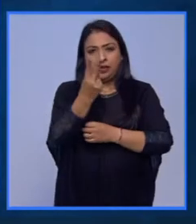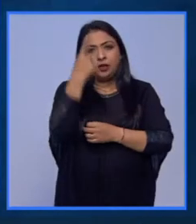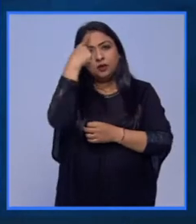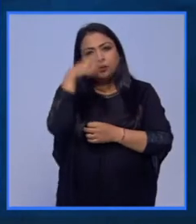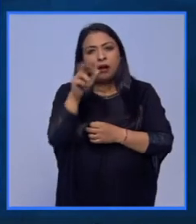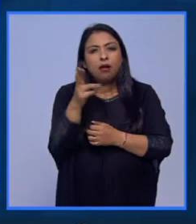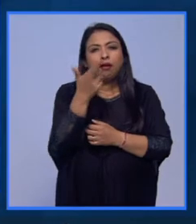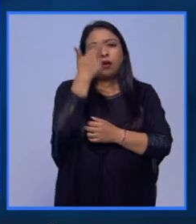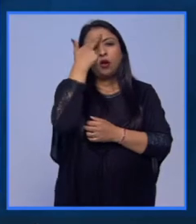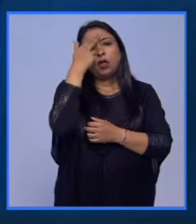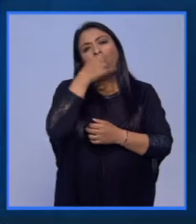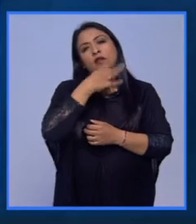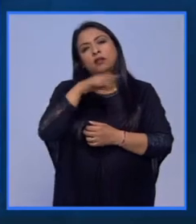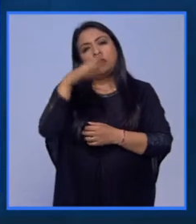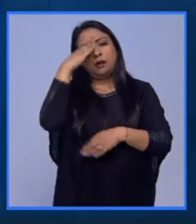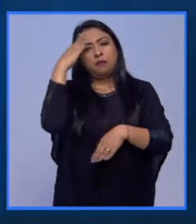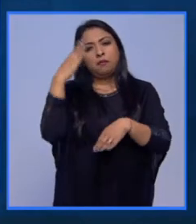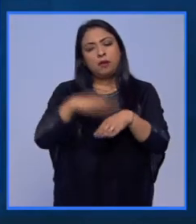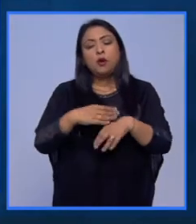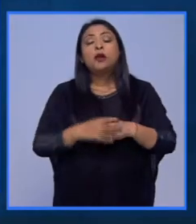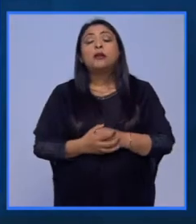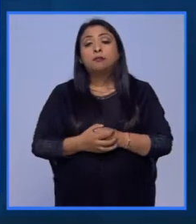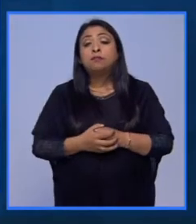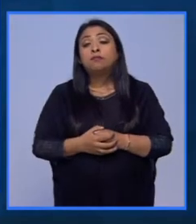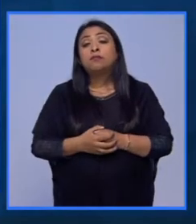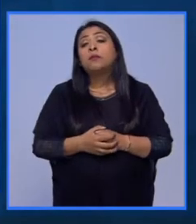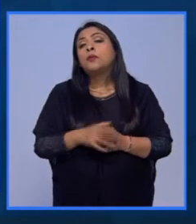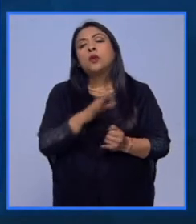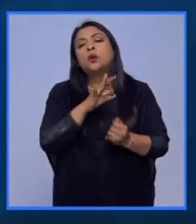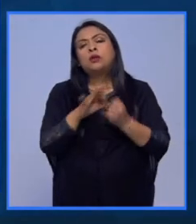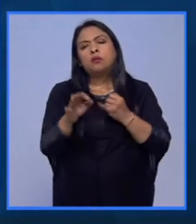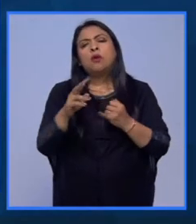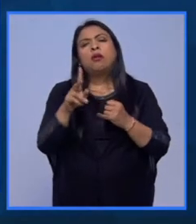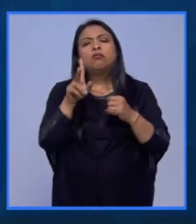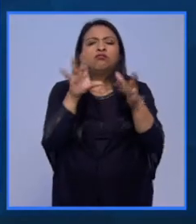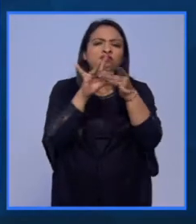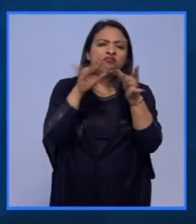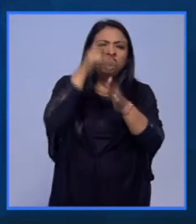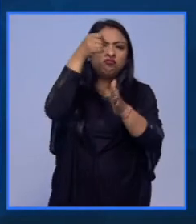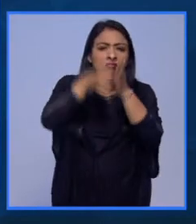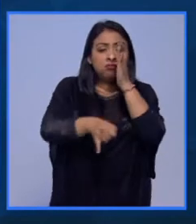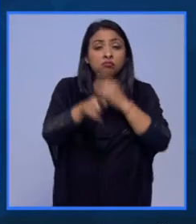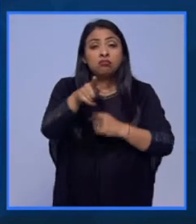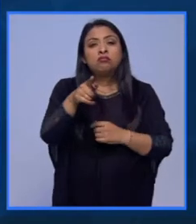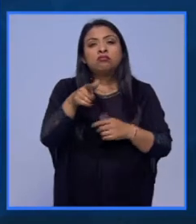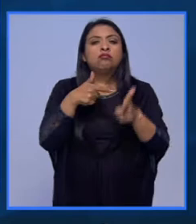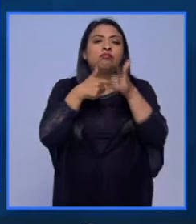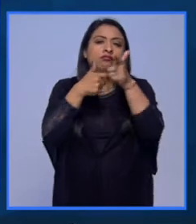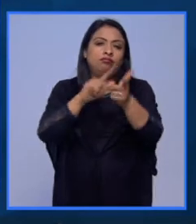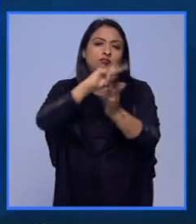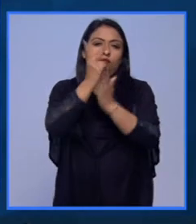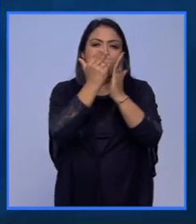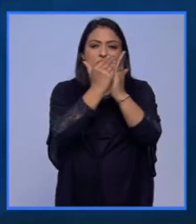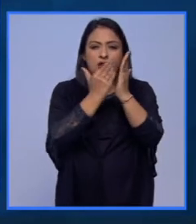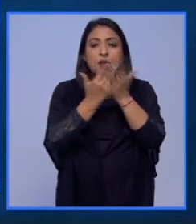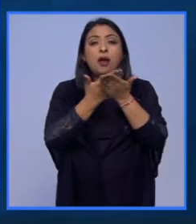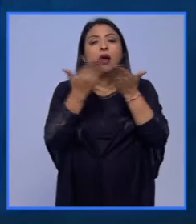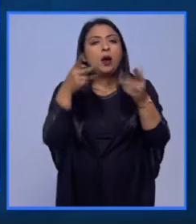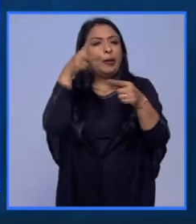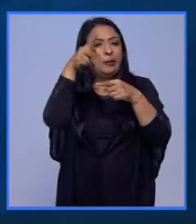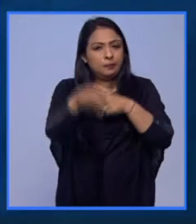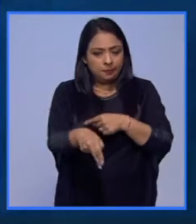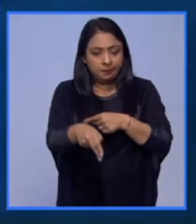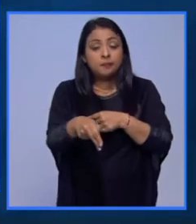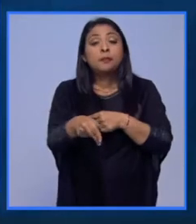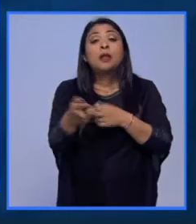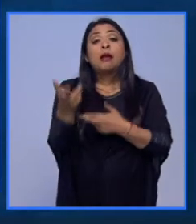para recordar y celebrar su memoria. Efectivamente, les vamos a llevar todos los detalles, así que sigan nuestra programación. Por lo pronto nos vamos a una